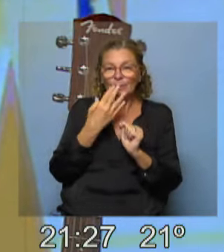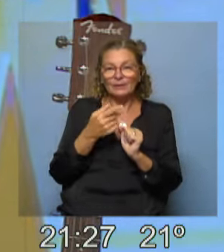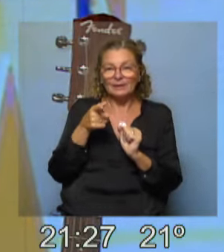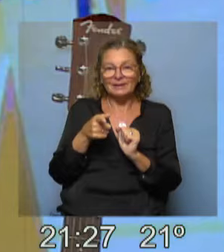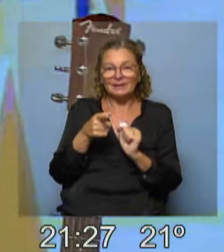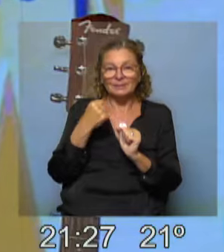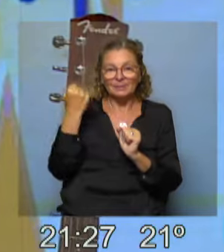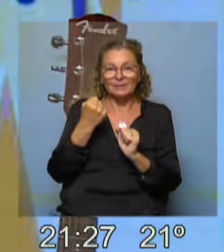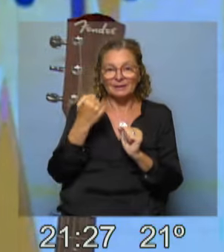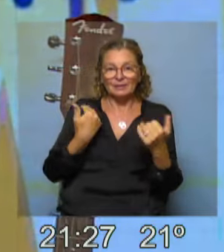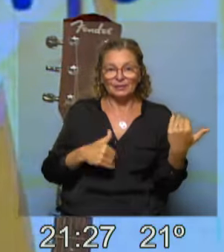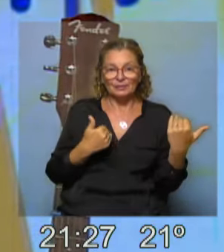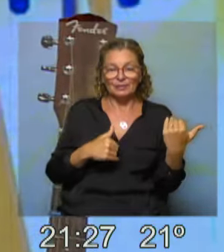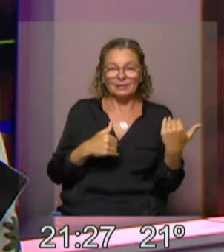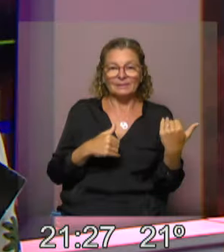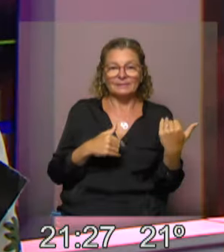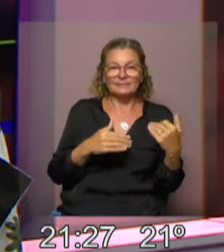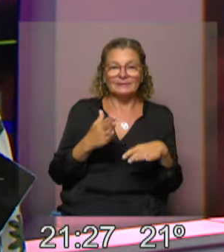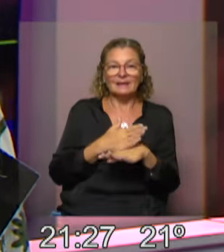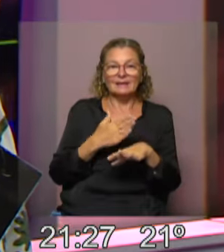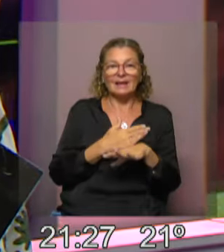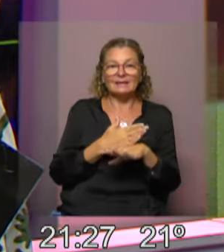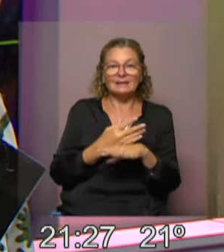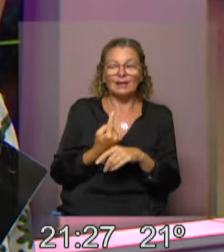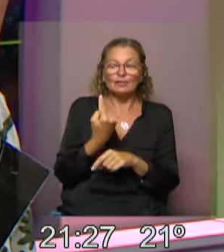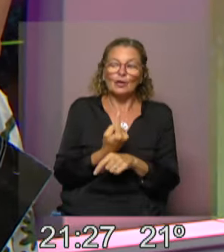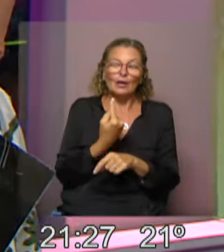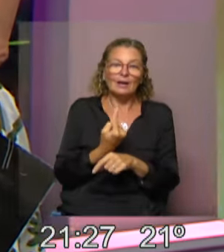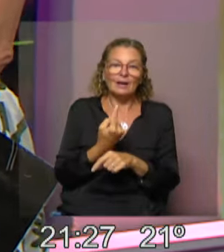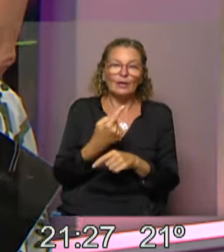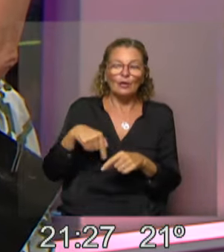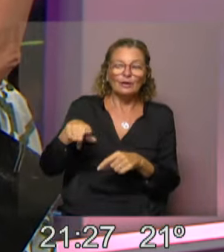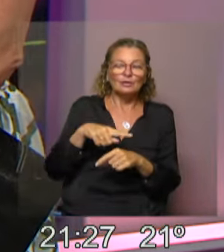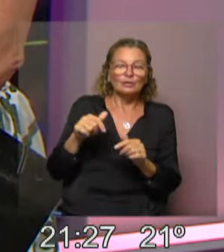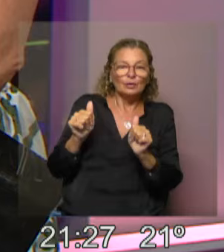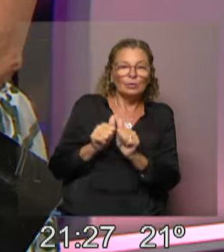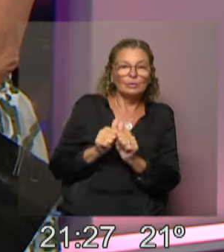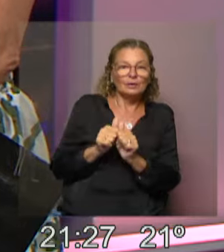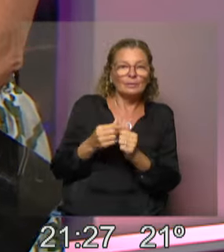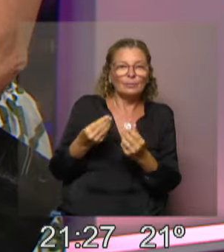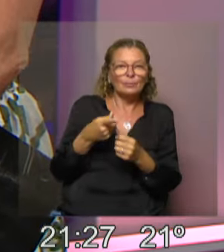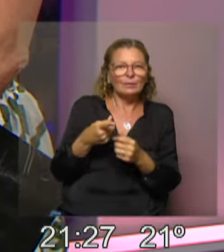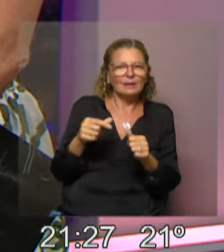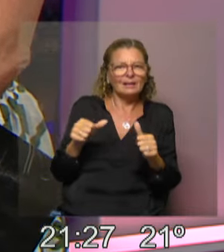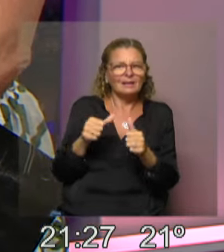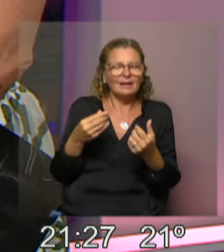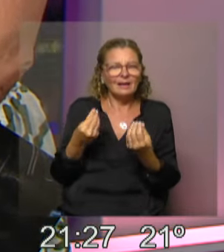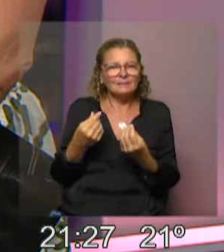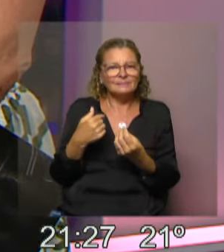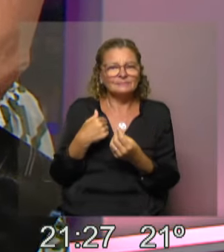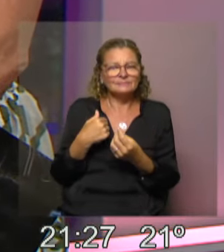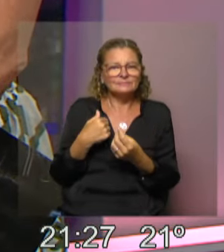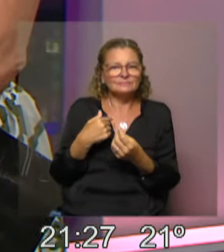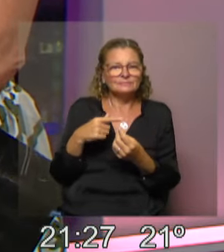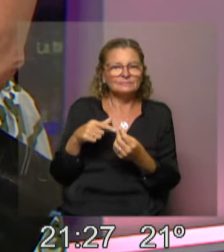a full con los toques y demás. Y antes de largarte así sola o con ellos, ¿en qué andabas vos? Yo, ¿en algún